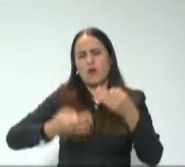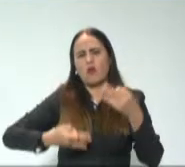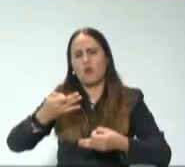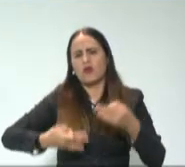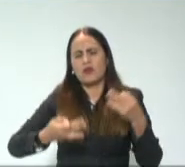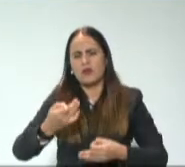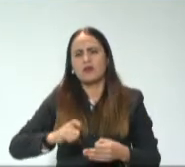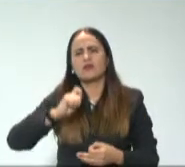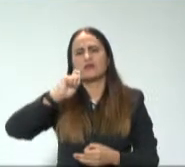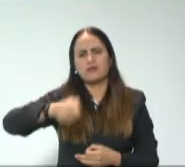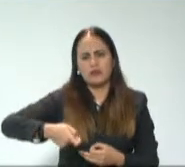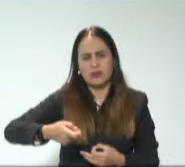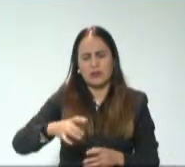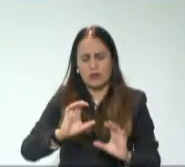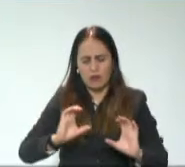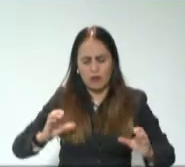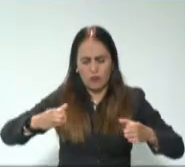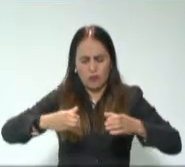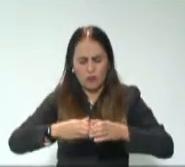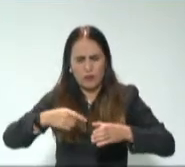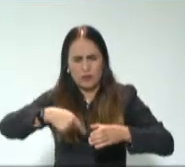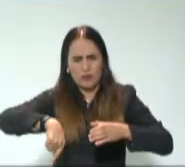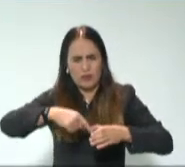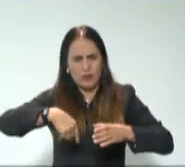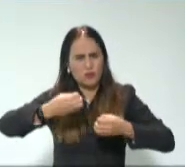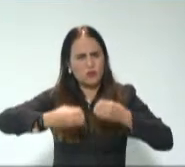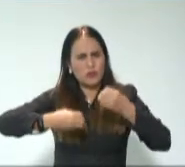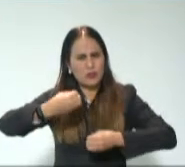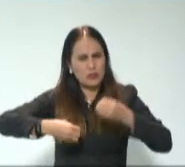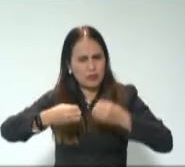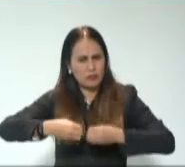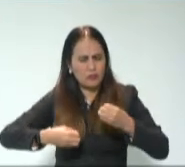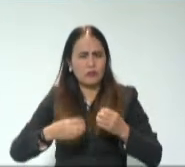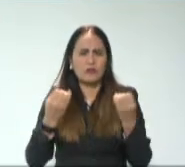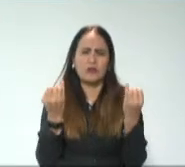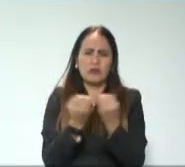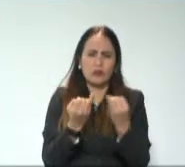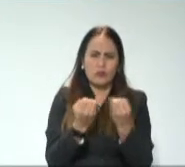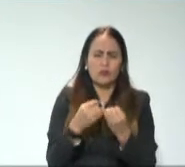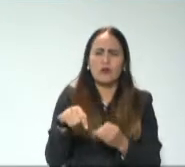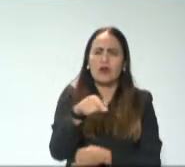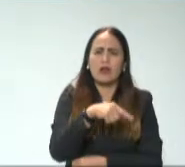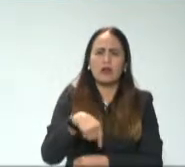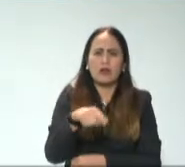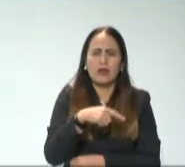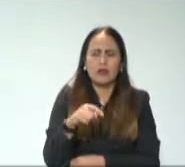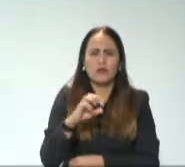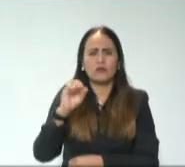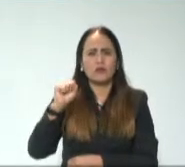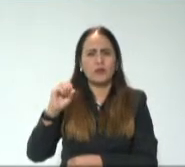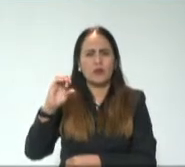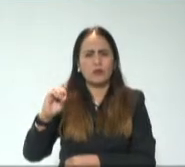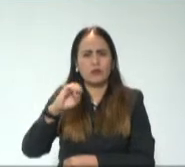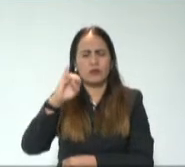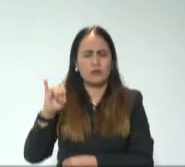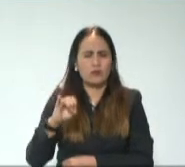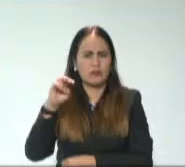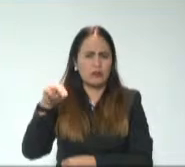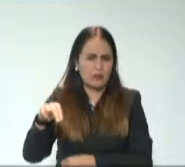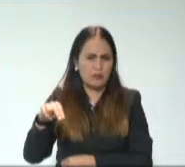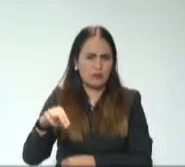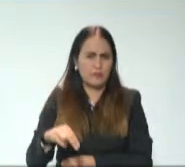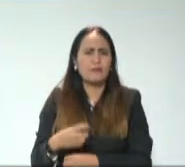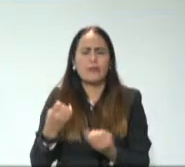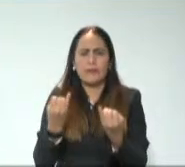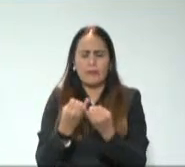efectos de competencia del comité de ministros como para aquellos que estén en posesión de la suprema corte de justicia y que